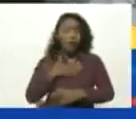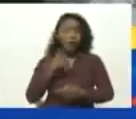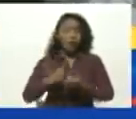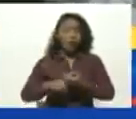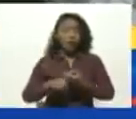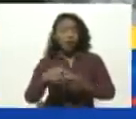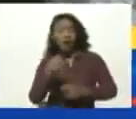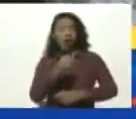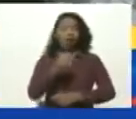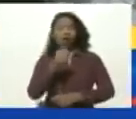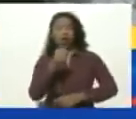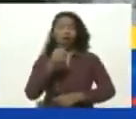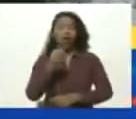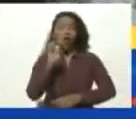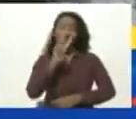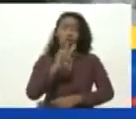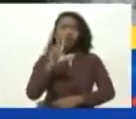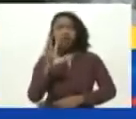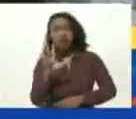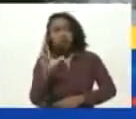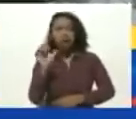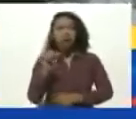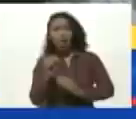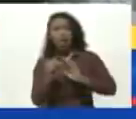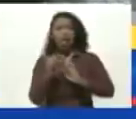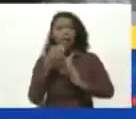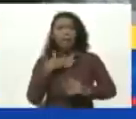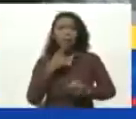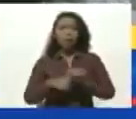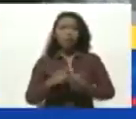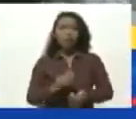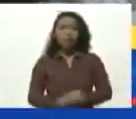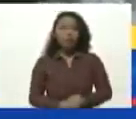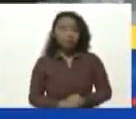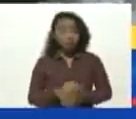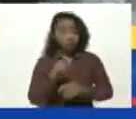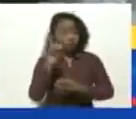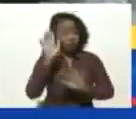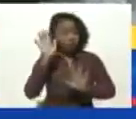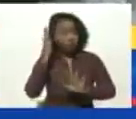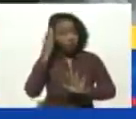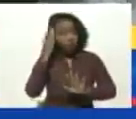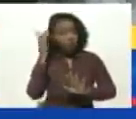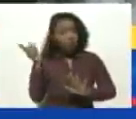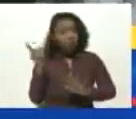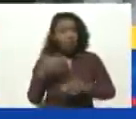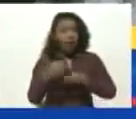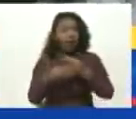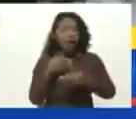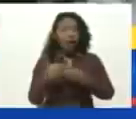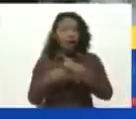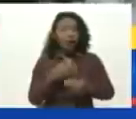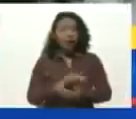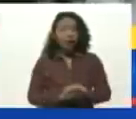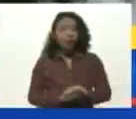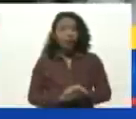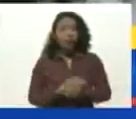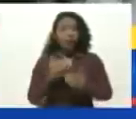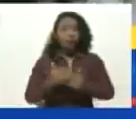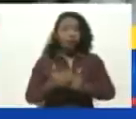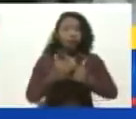cumpleaños. Le cantó 2-3 canciones a Silita. Ya saben, se dio prórroga